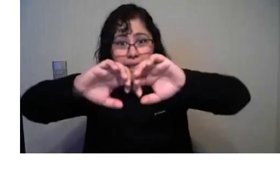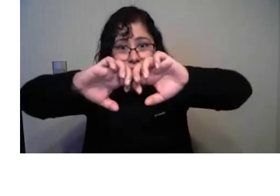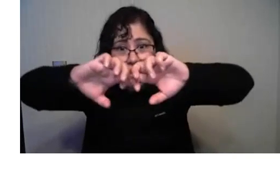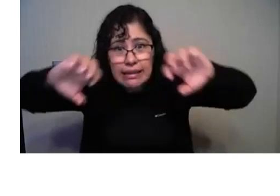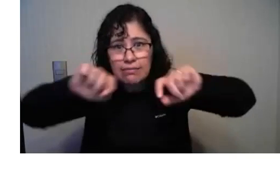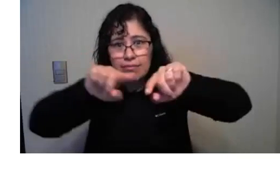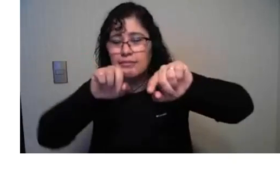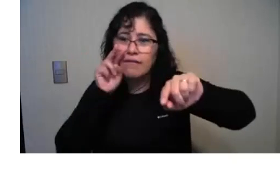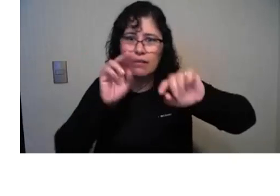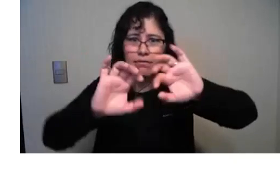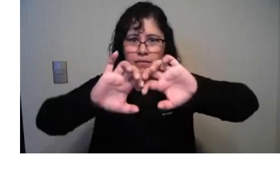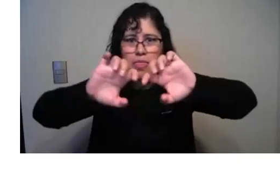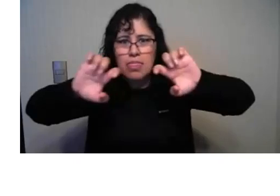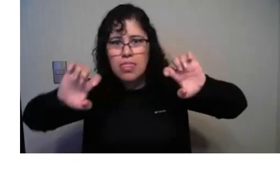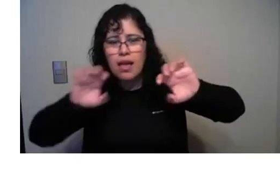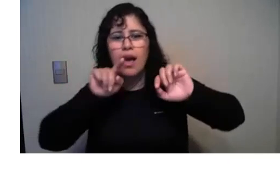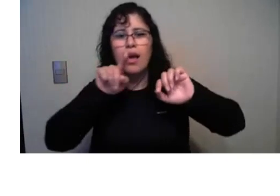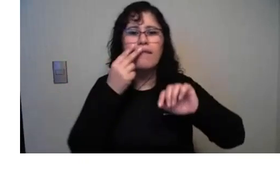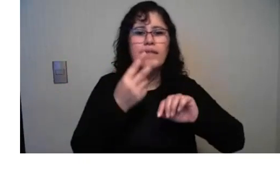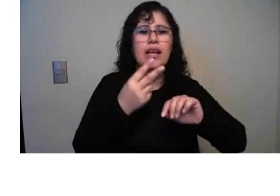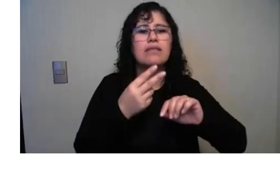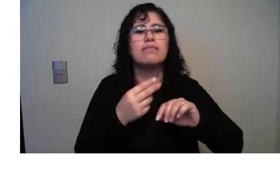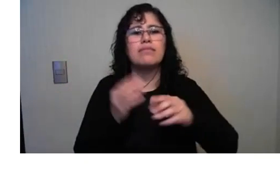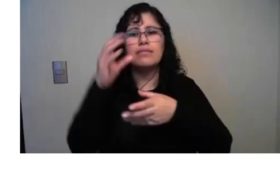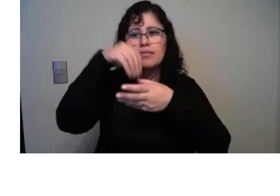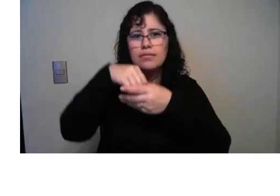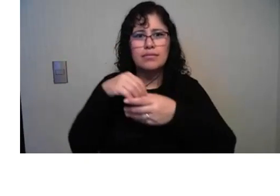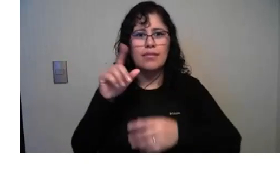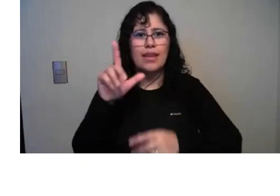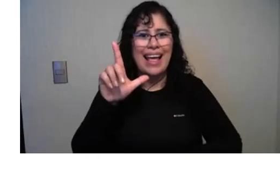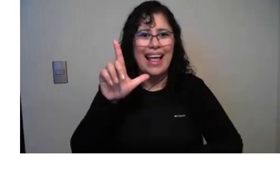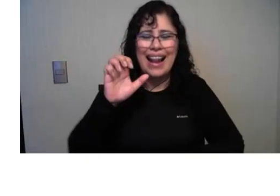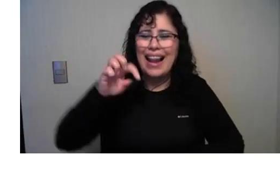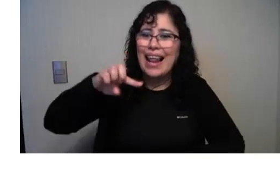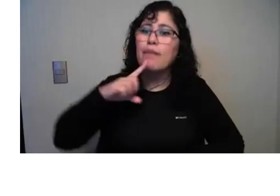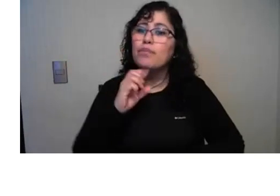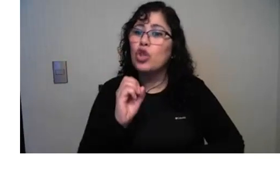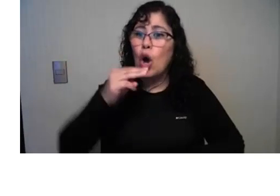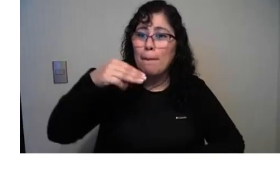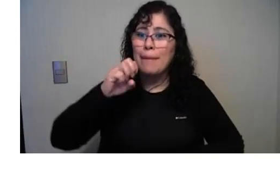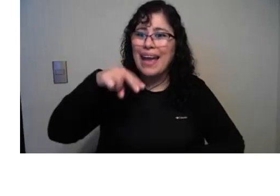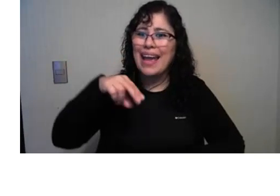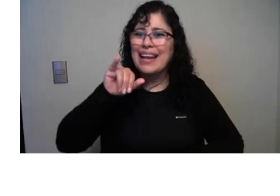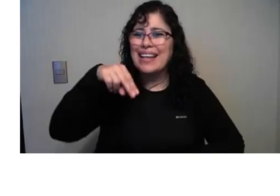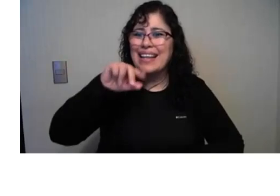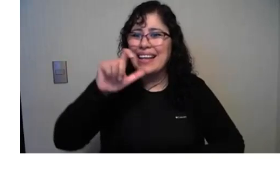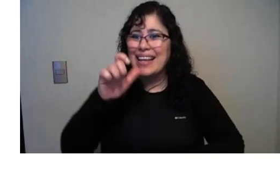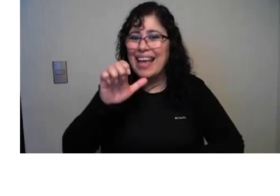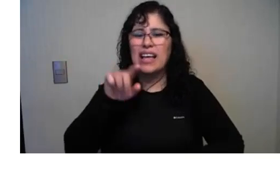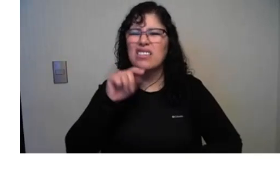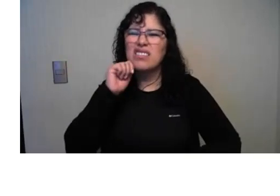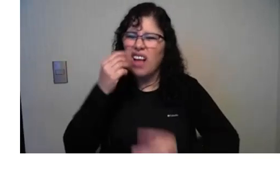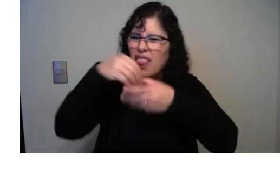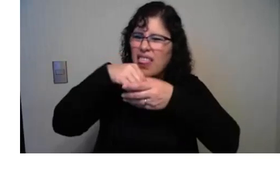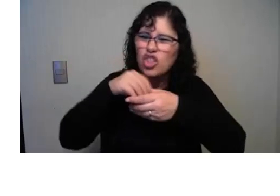luego tenemos, ¿cierto?, lo que se denomina leptomeninge. Recuerden que las leptomeninge incluyen a